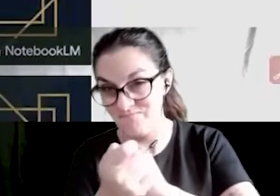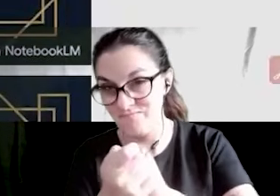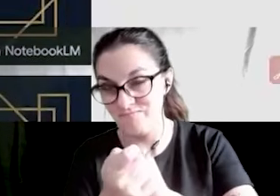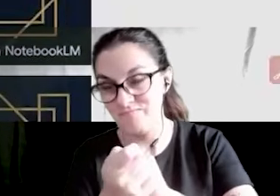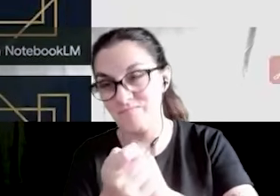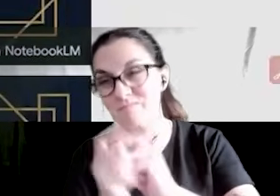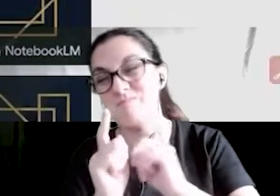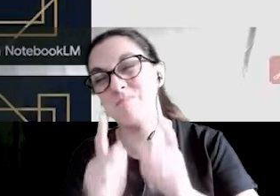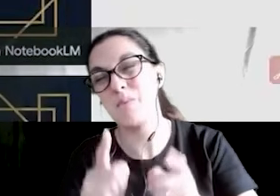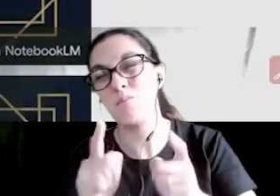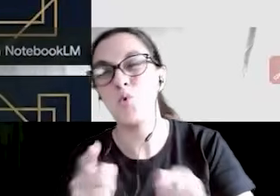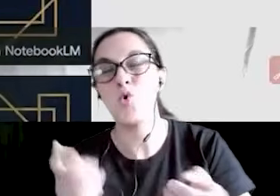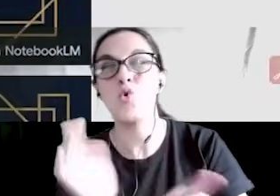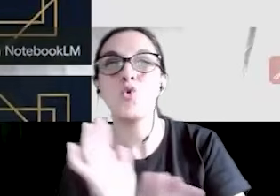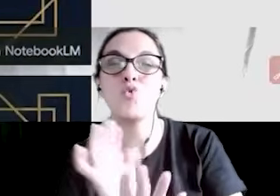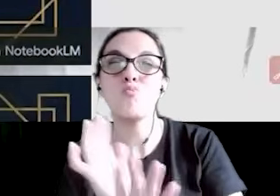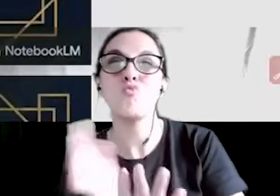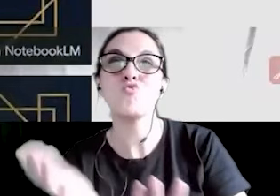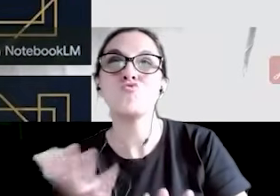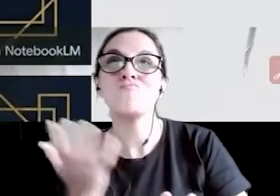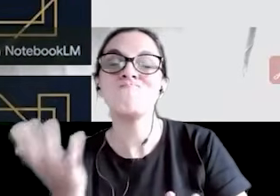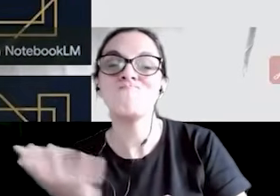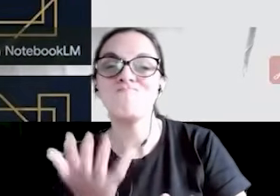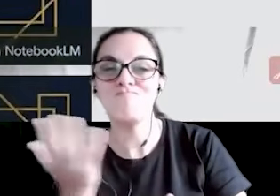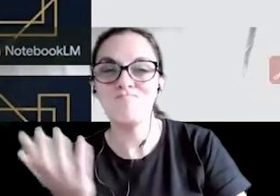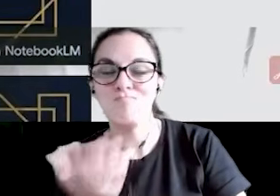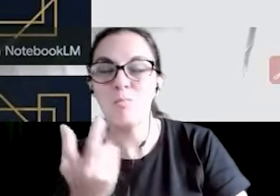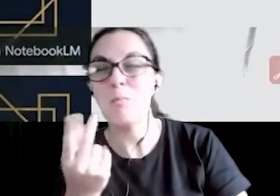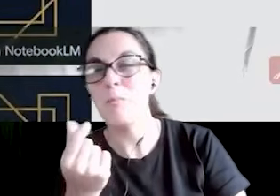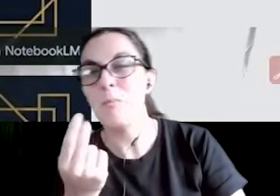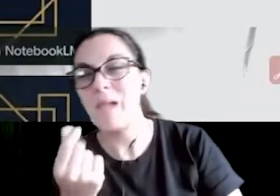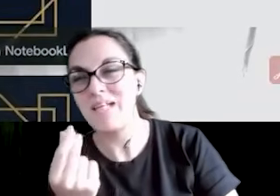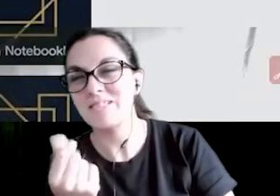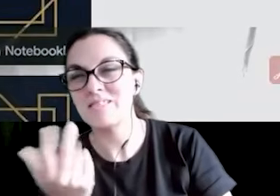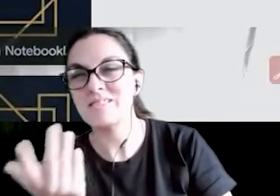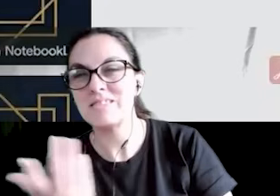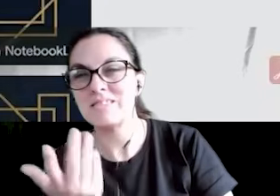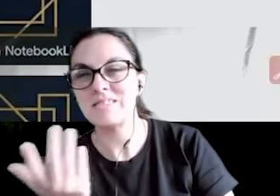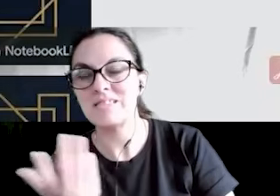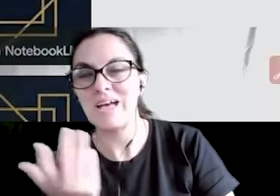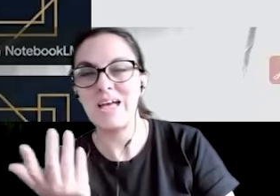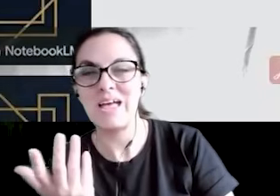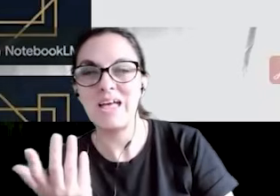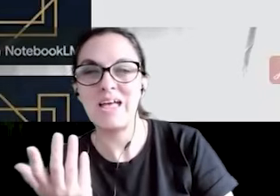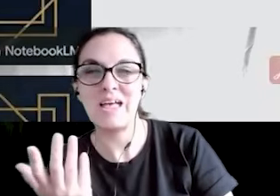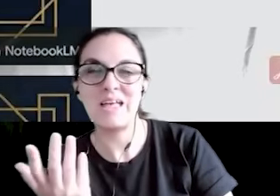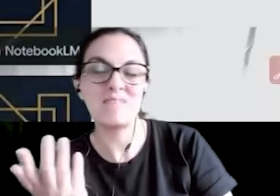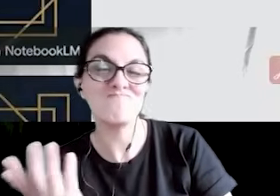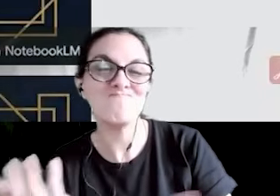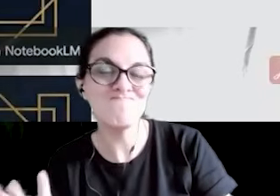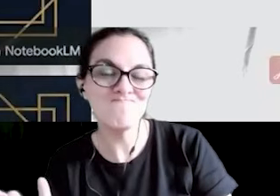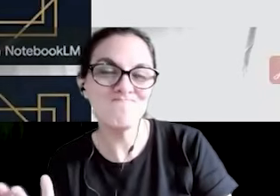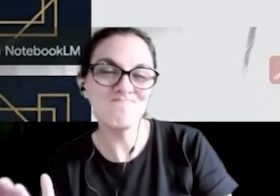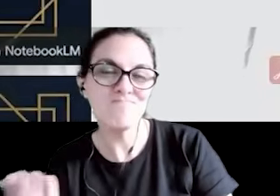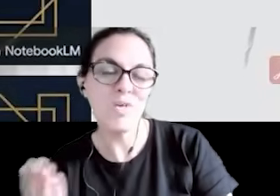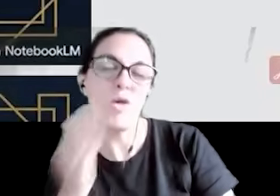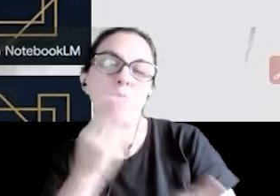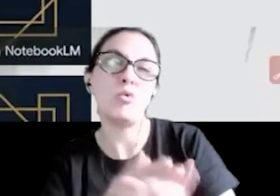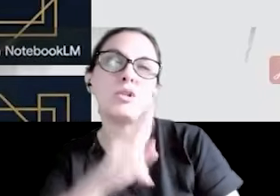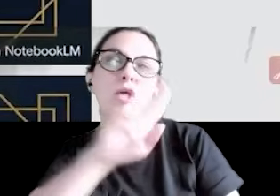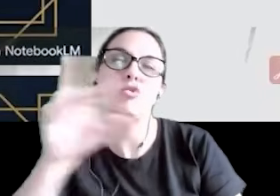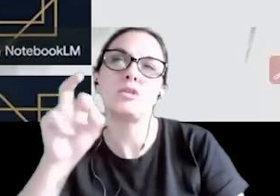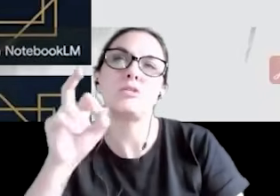como que elimina un poco esta, no pasa nada, me tiene la multa de 200 pesos.